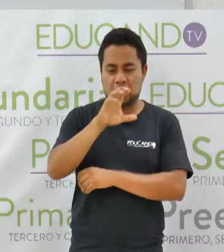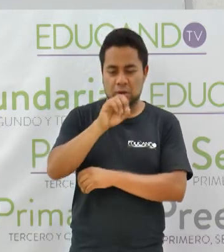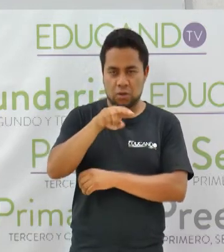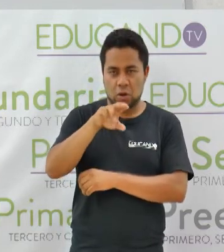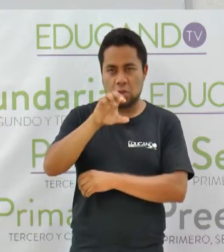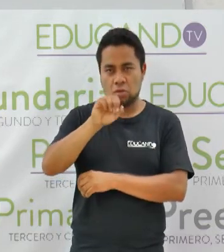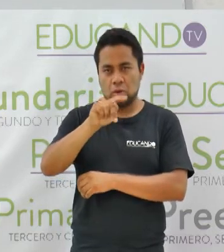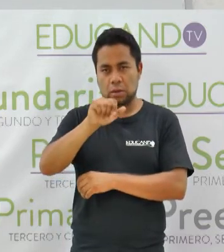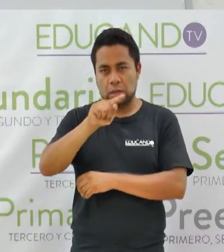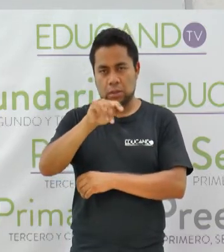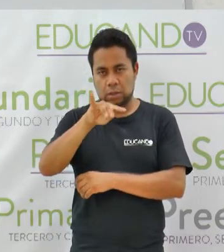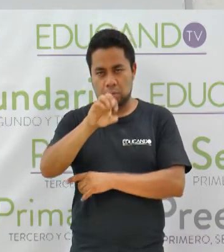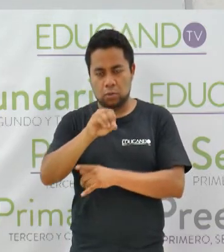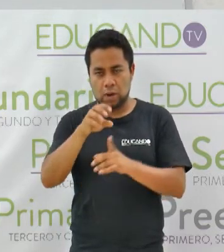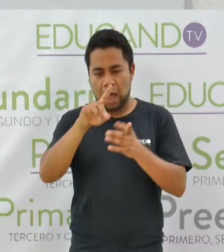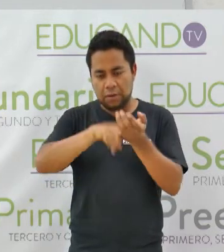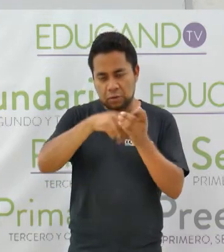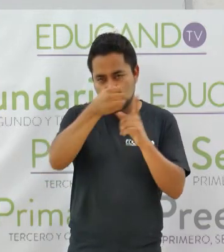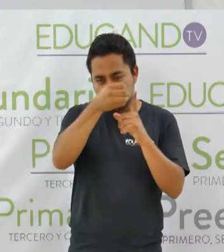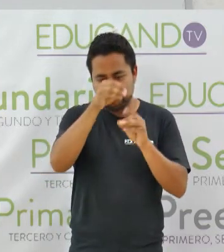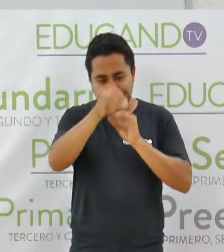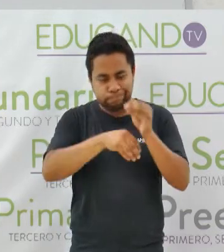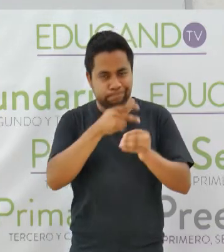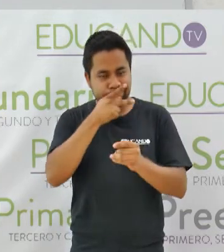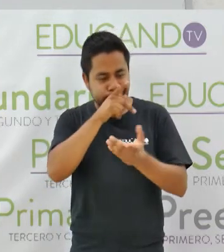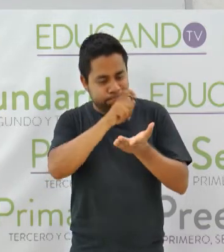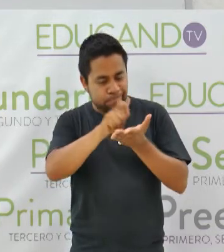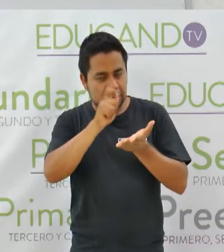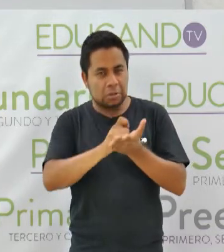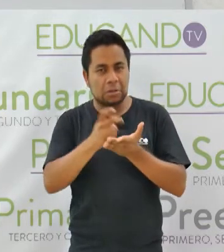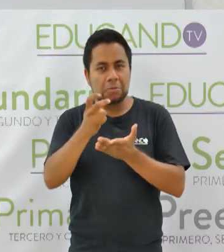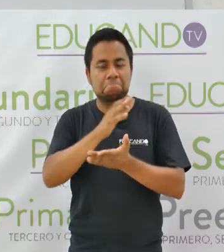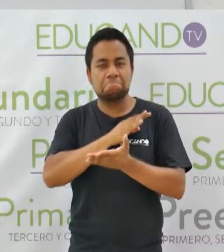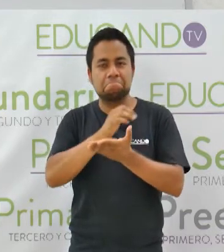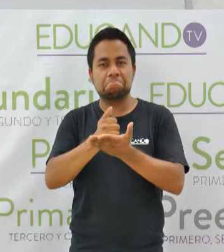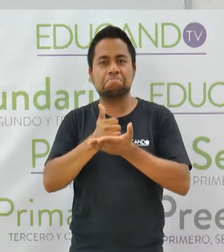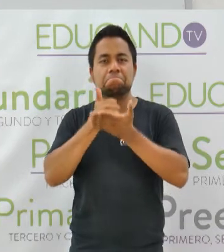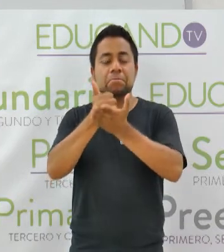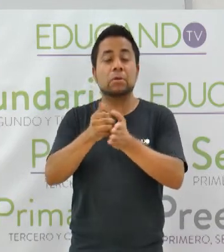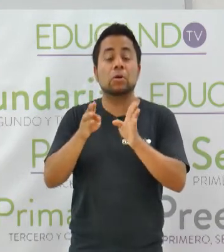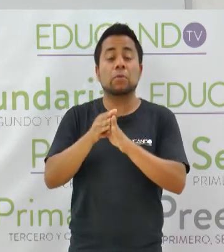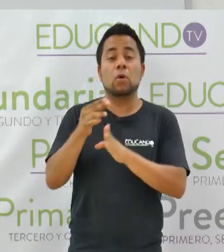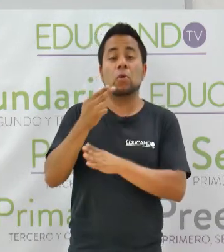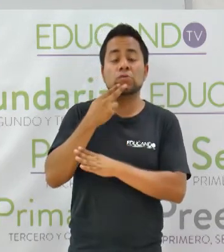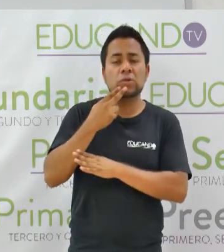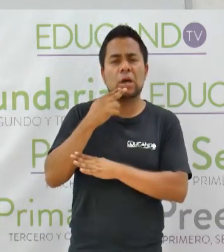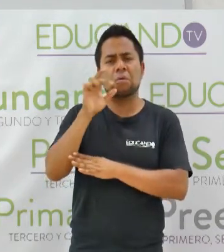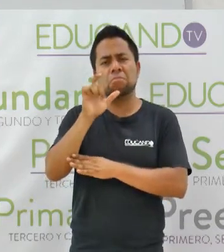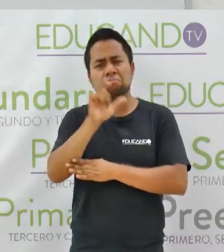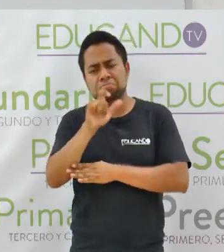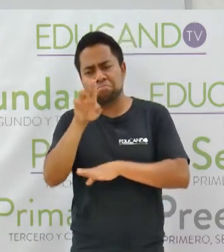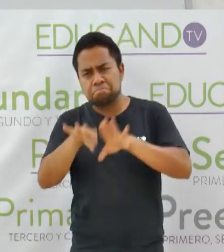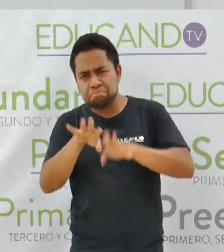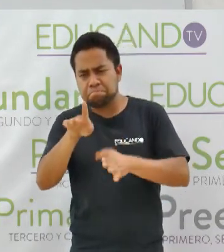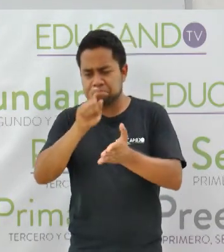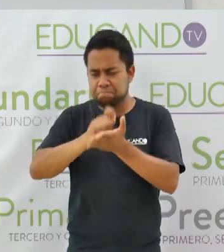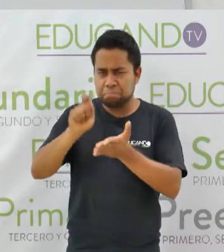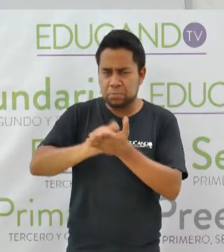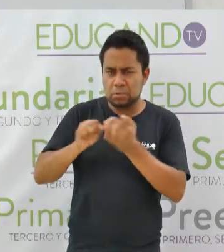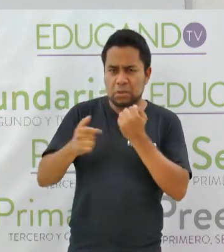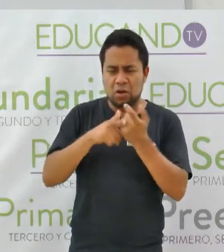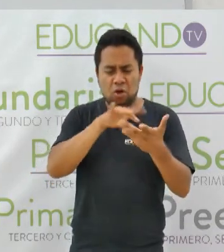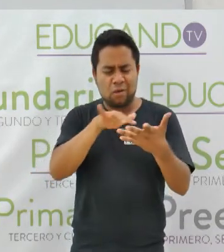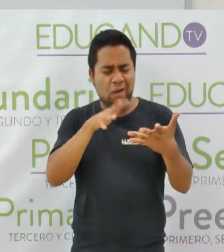lenguaje connotativo en las oraciones y eso va a permitirte a ti utilizarlas al momento de poder recrear